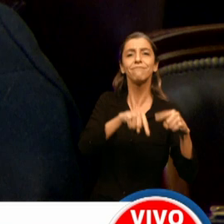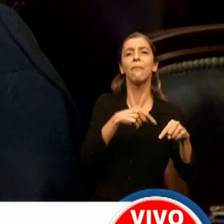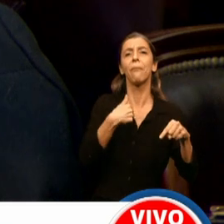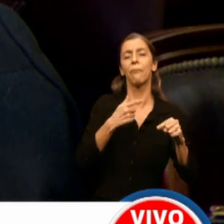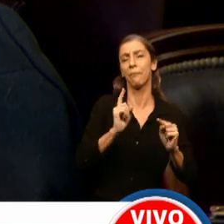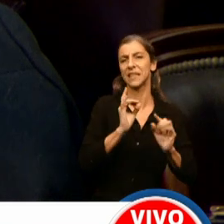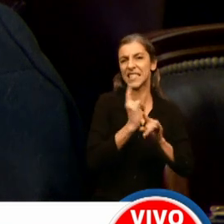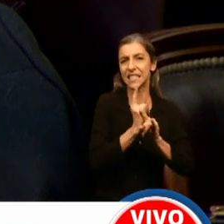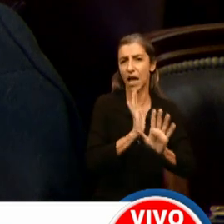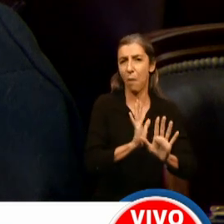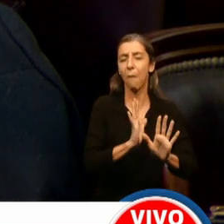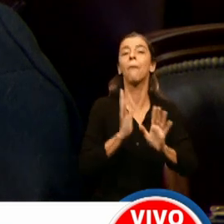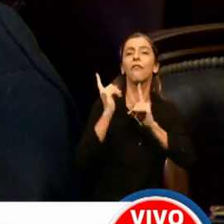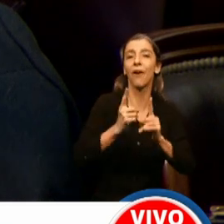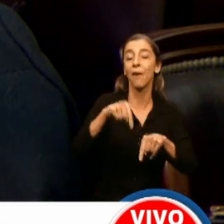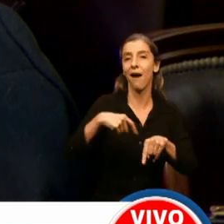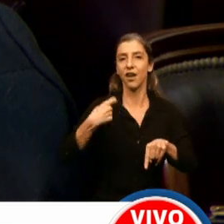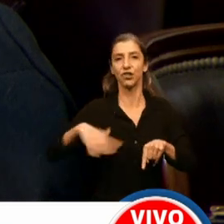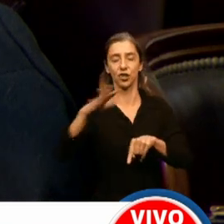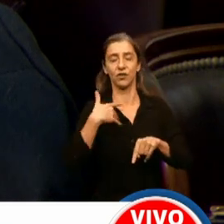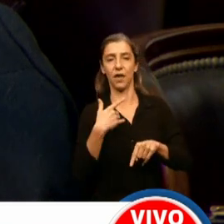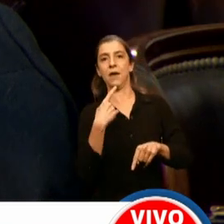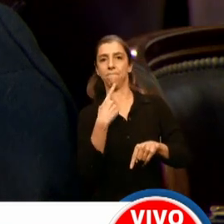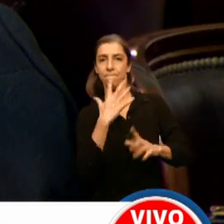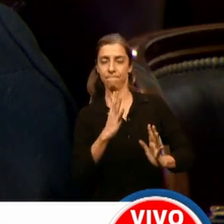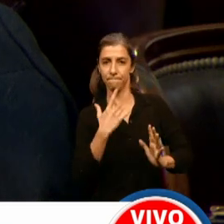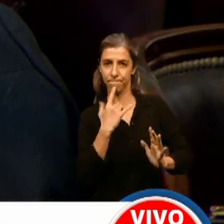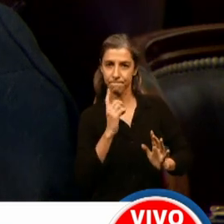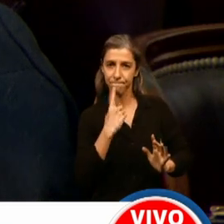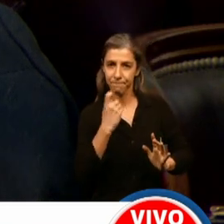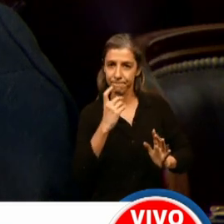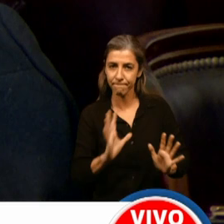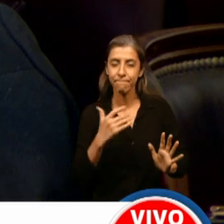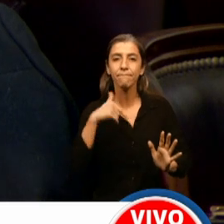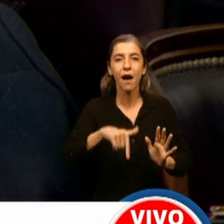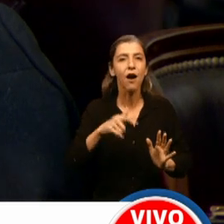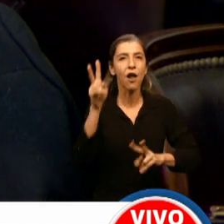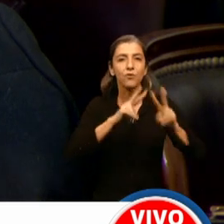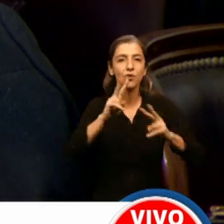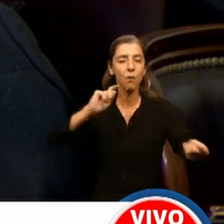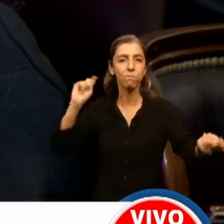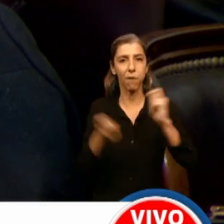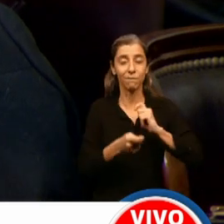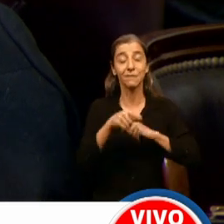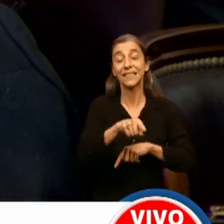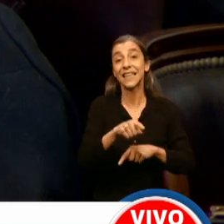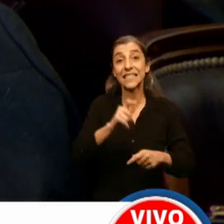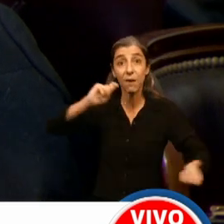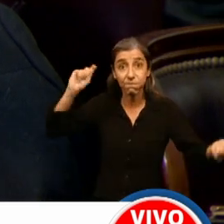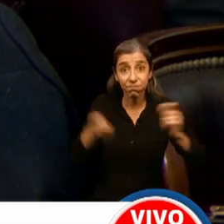hay una arena simbólica por ganar por habitar conceptualmente ahora bien esas transformaciones